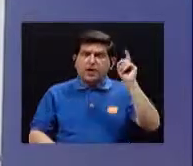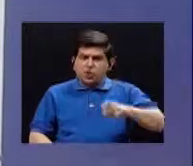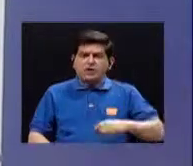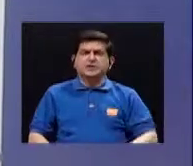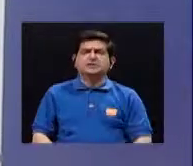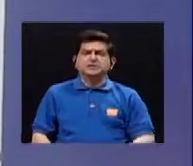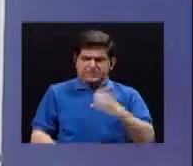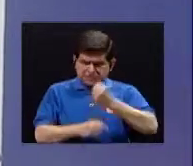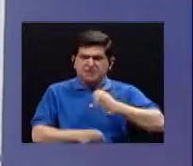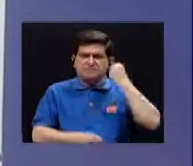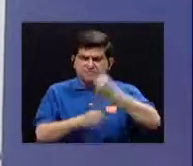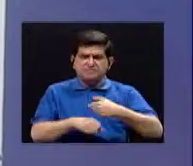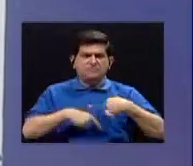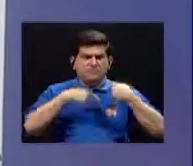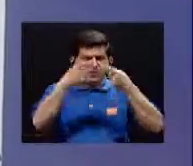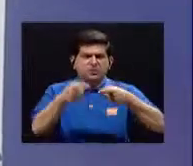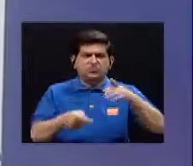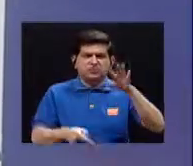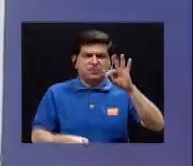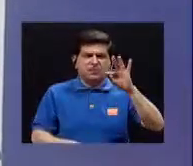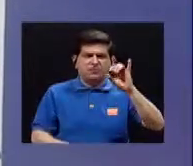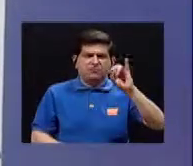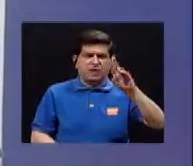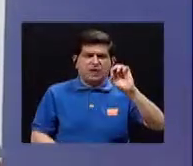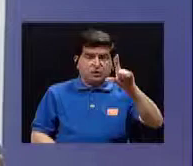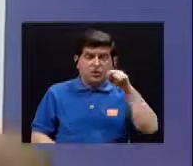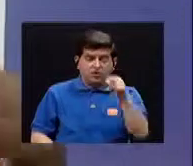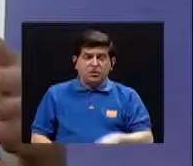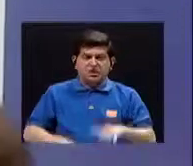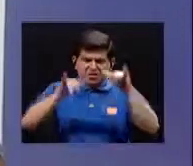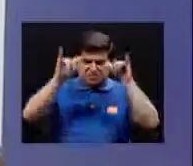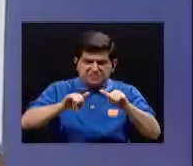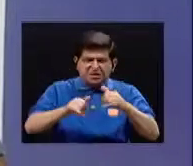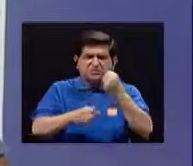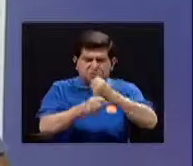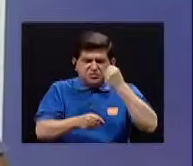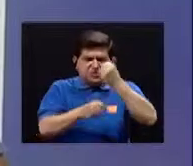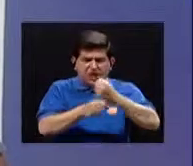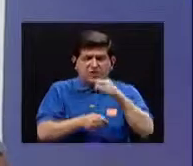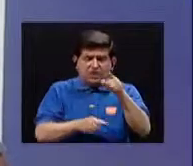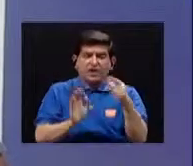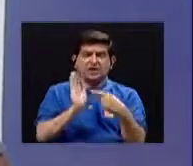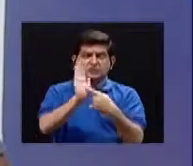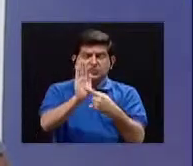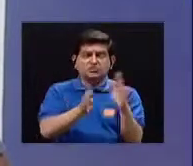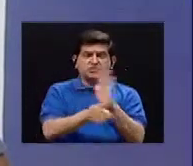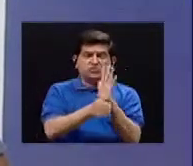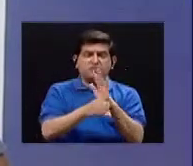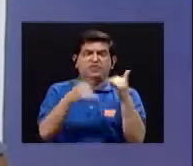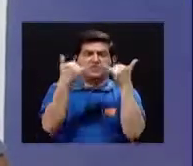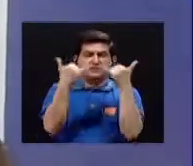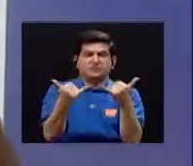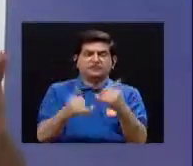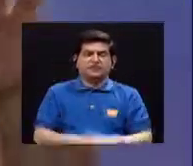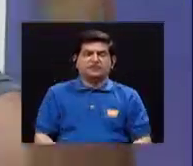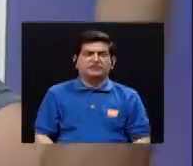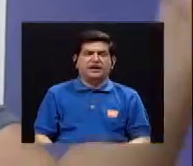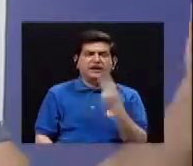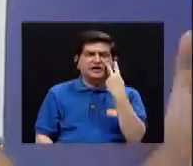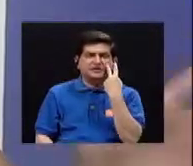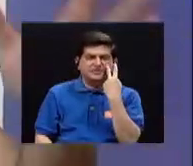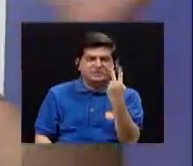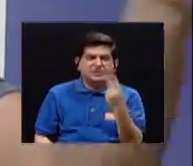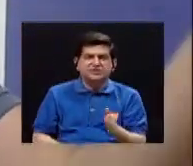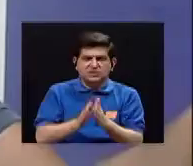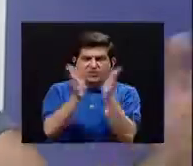tienen que ponerle y se los llevó al tirol y los concentró y todo eso viene ahí como en la película pero eso ya es como más de